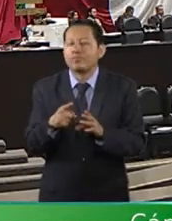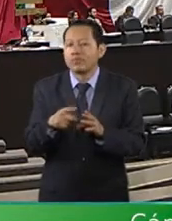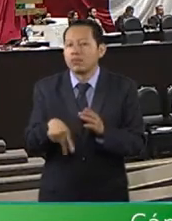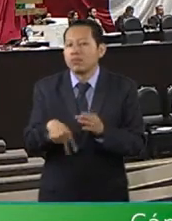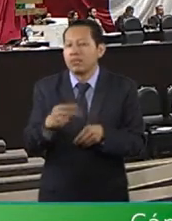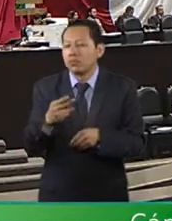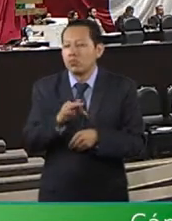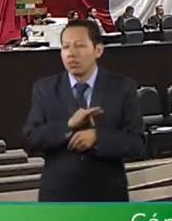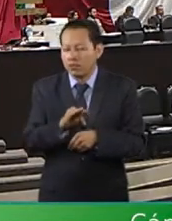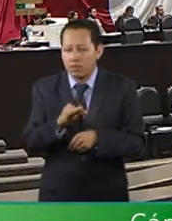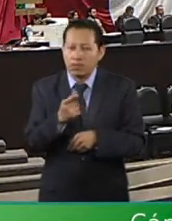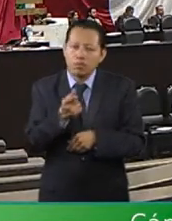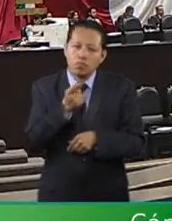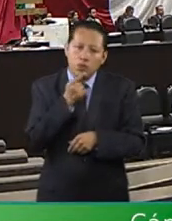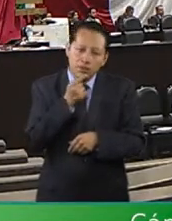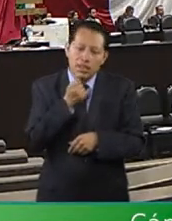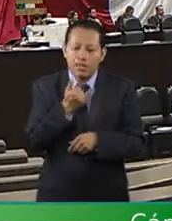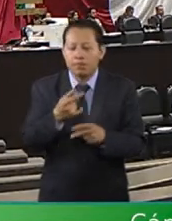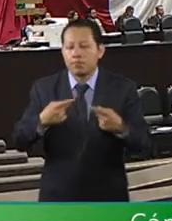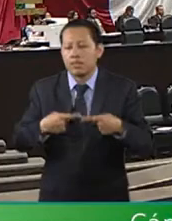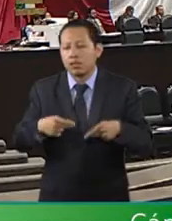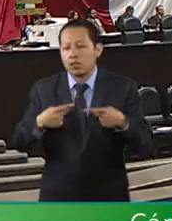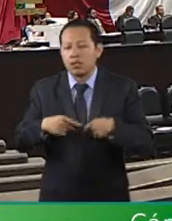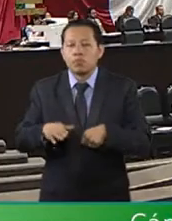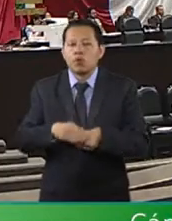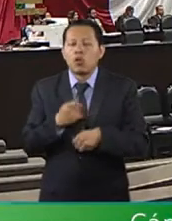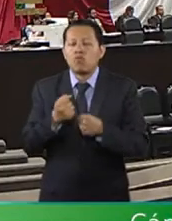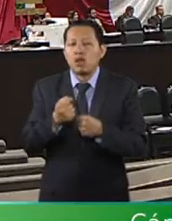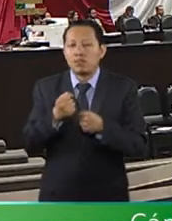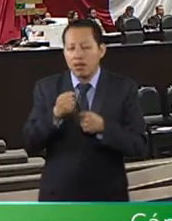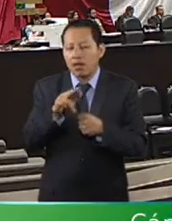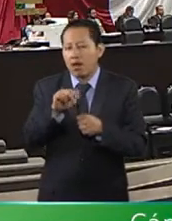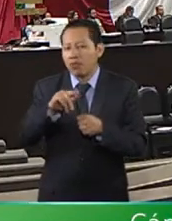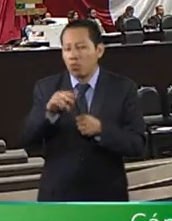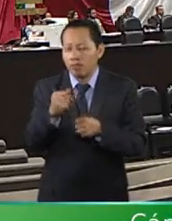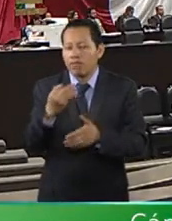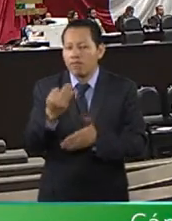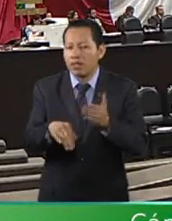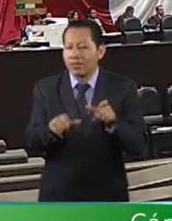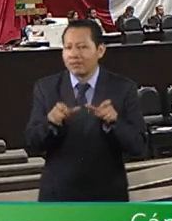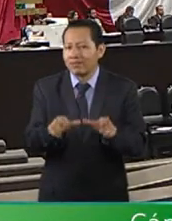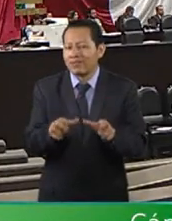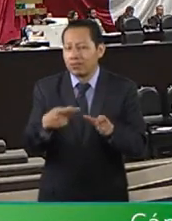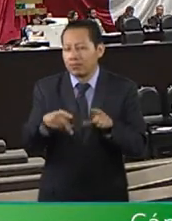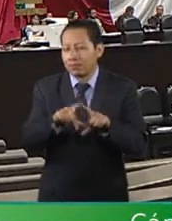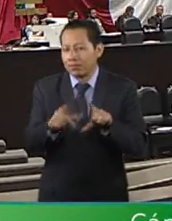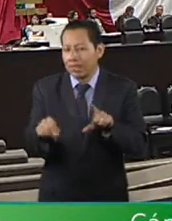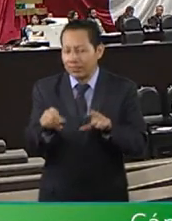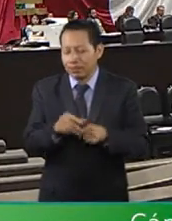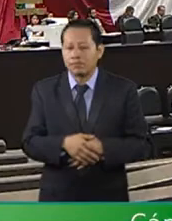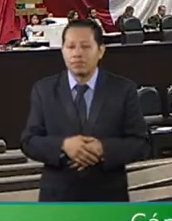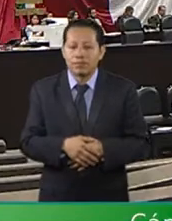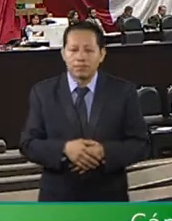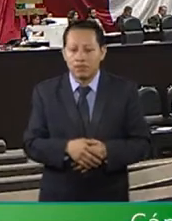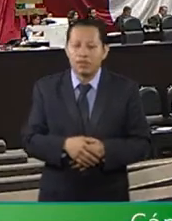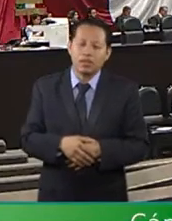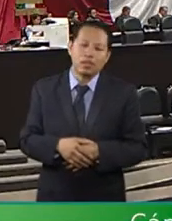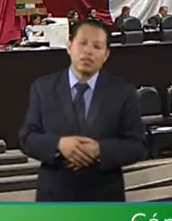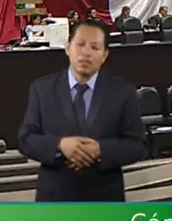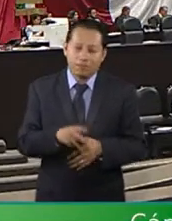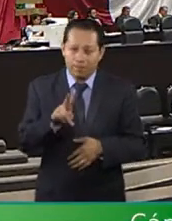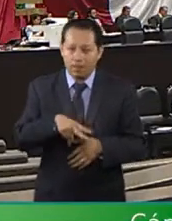a los policías como al ciudadano frente al enorme reto de inseguridad que atraviesa nuestro país Cómo se pue tener el